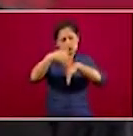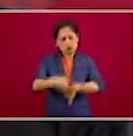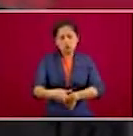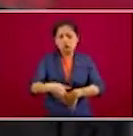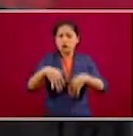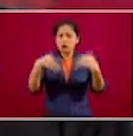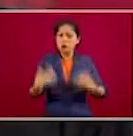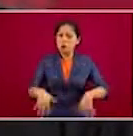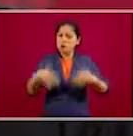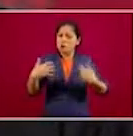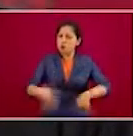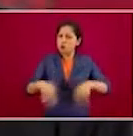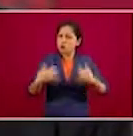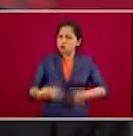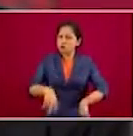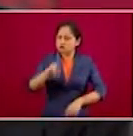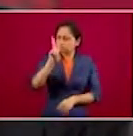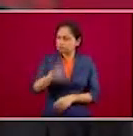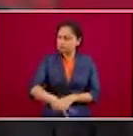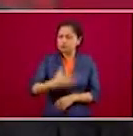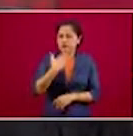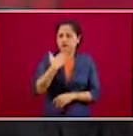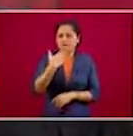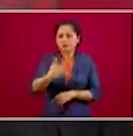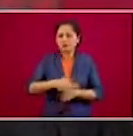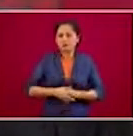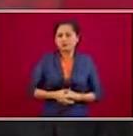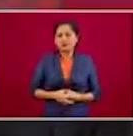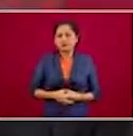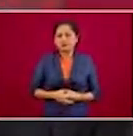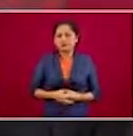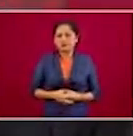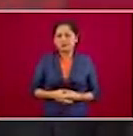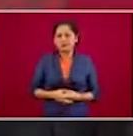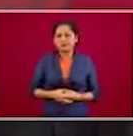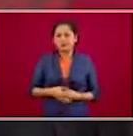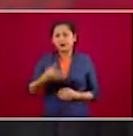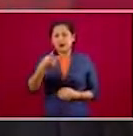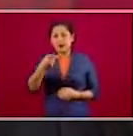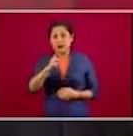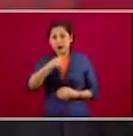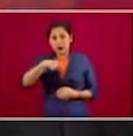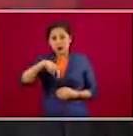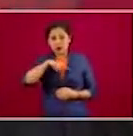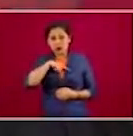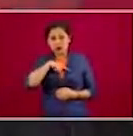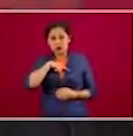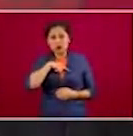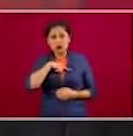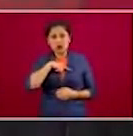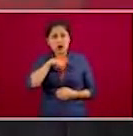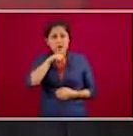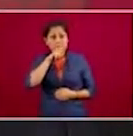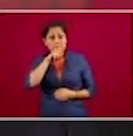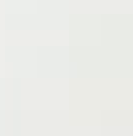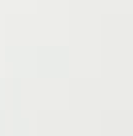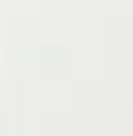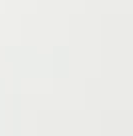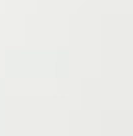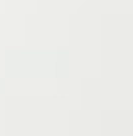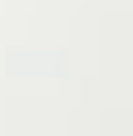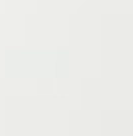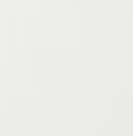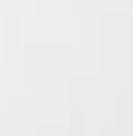clases y a todas las actividades productivas será a partir del 1 de junio, siempre y cuando sigamos cumpliendo con las